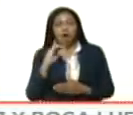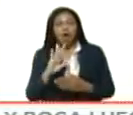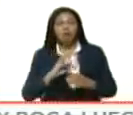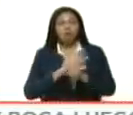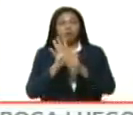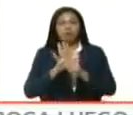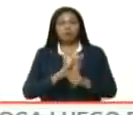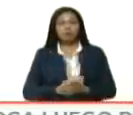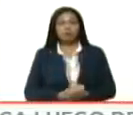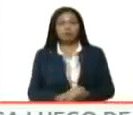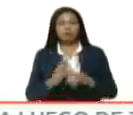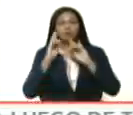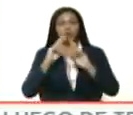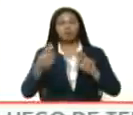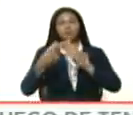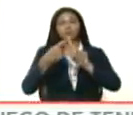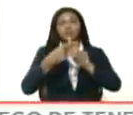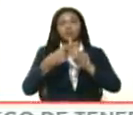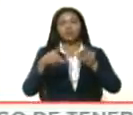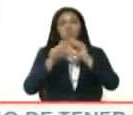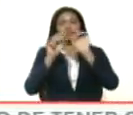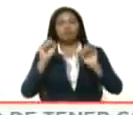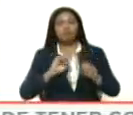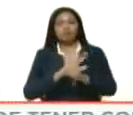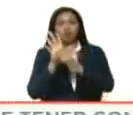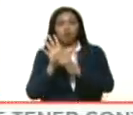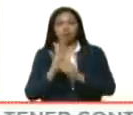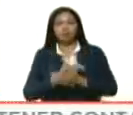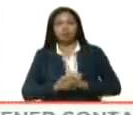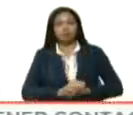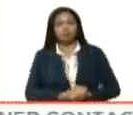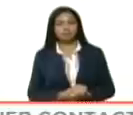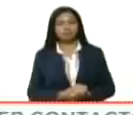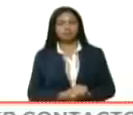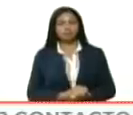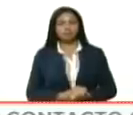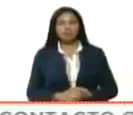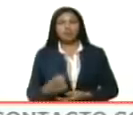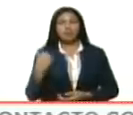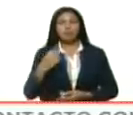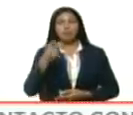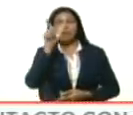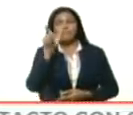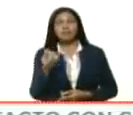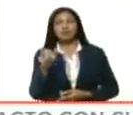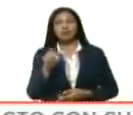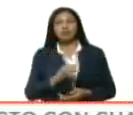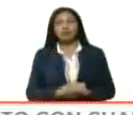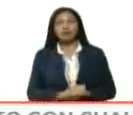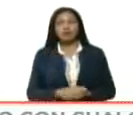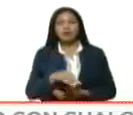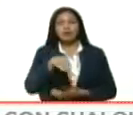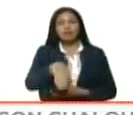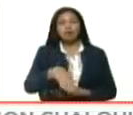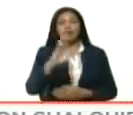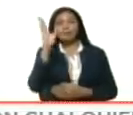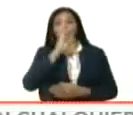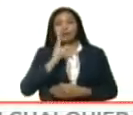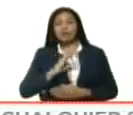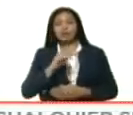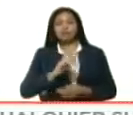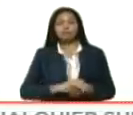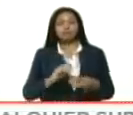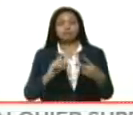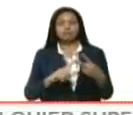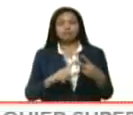resultó positiva para COVID-19. Tenemos un caso en el estado Barinas, un caso